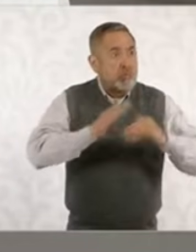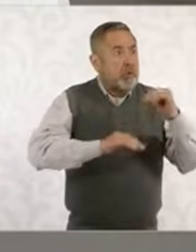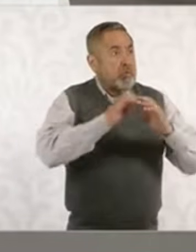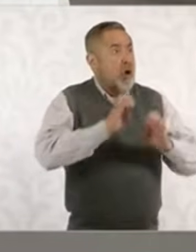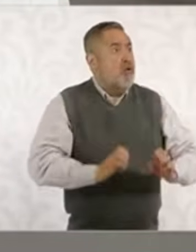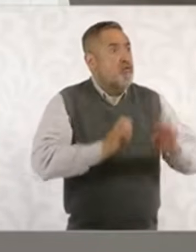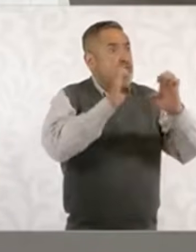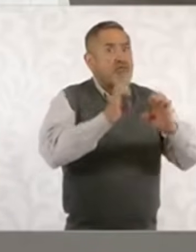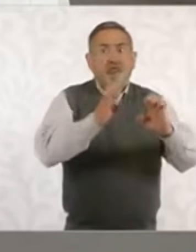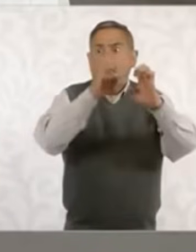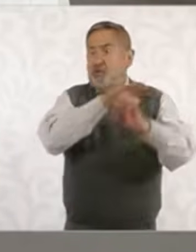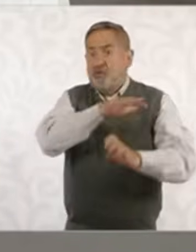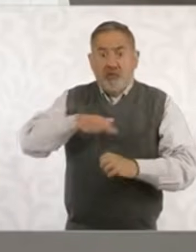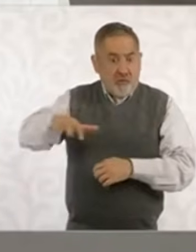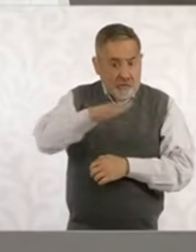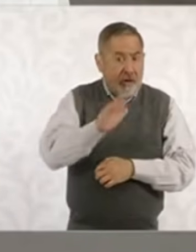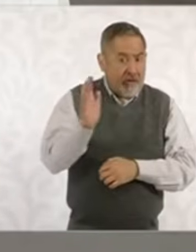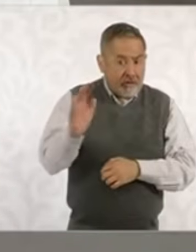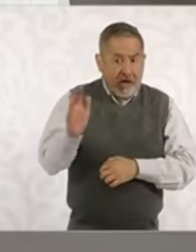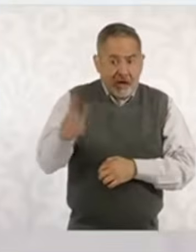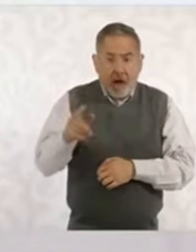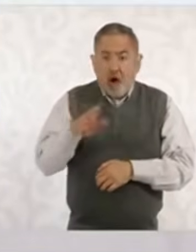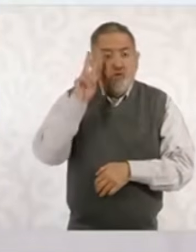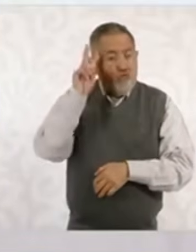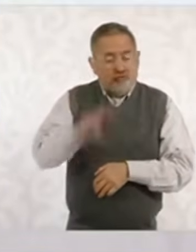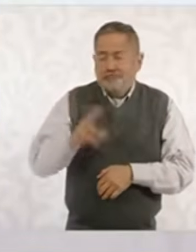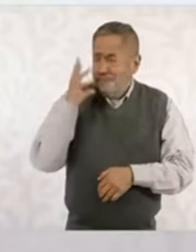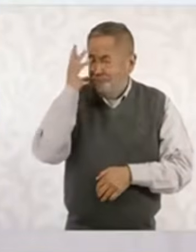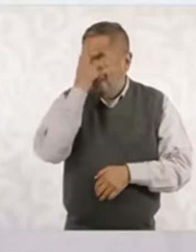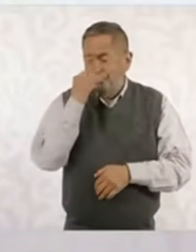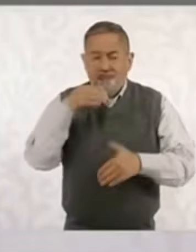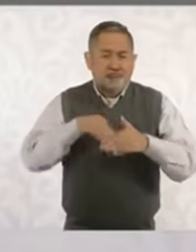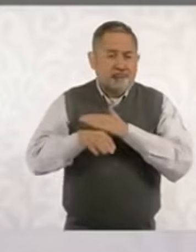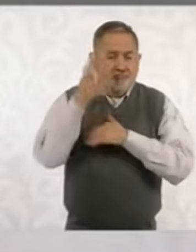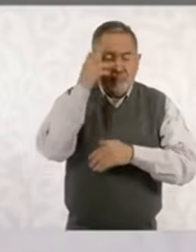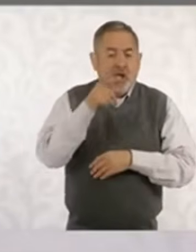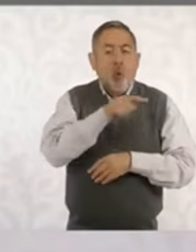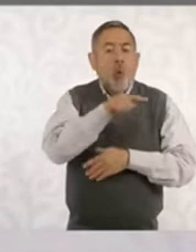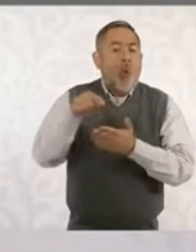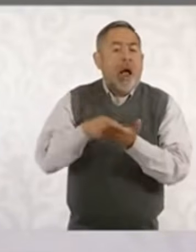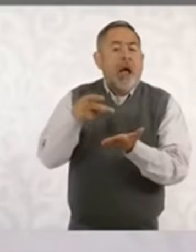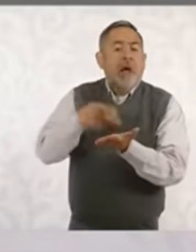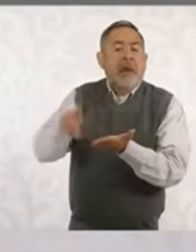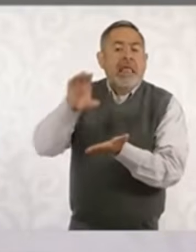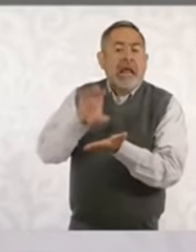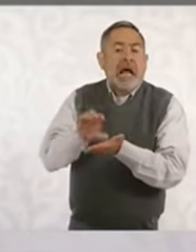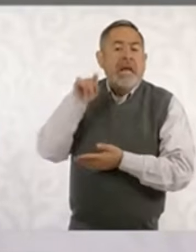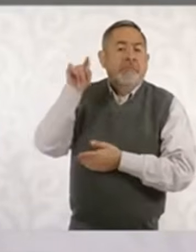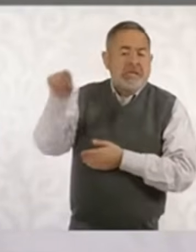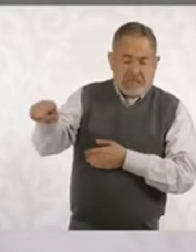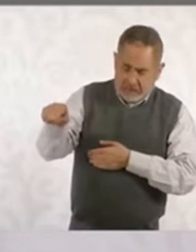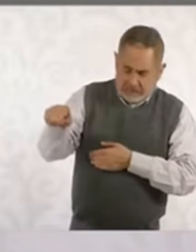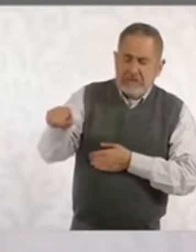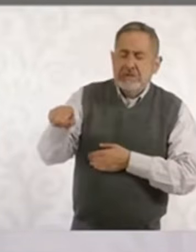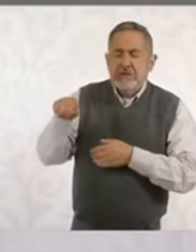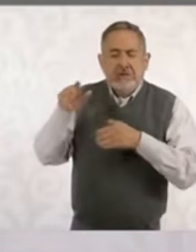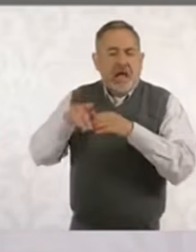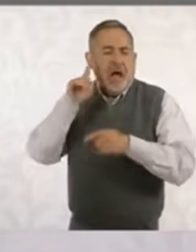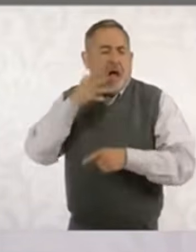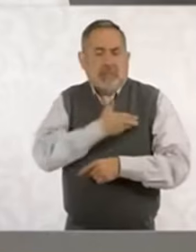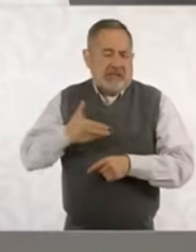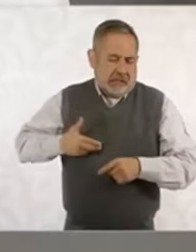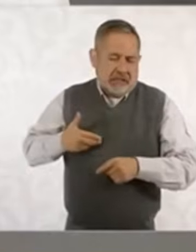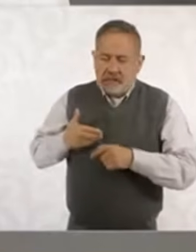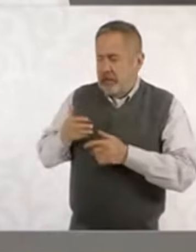para vivienda para el bienestar. Está muy bonito, está en Playa del Carmen. Ahí la presidenta nos hizo el favor